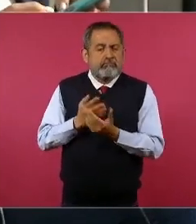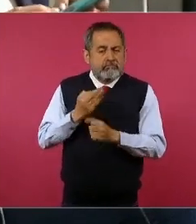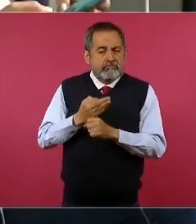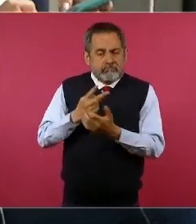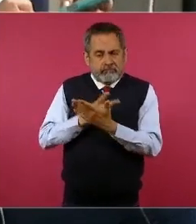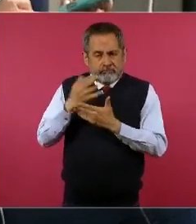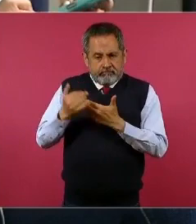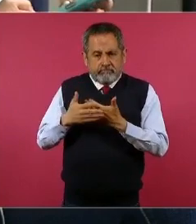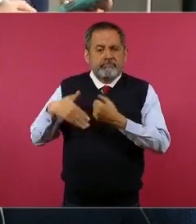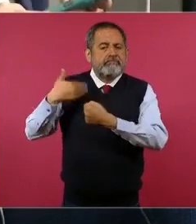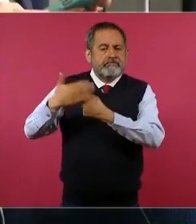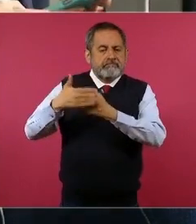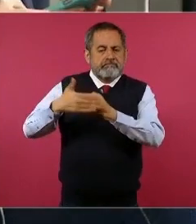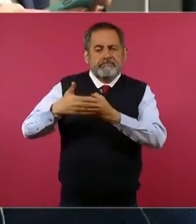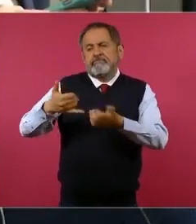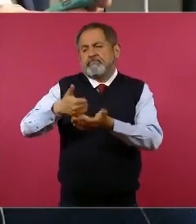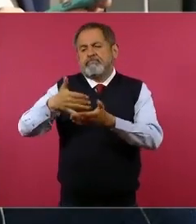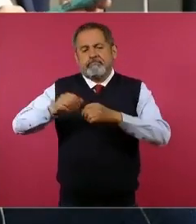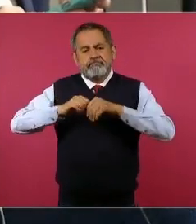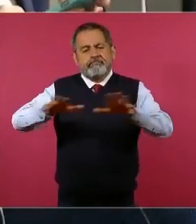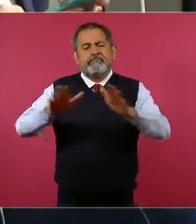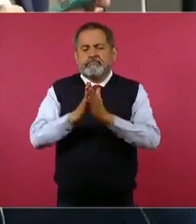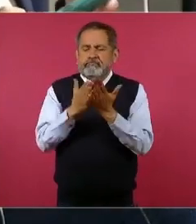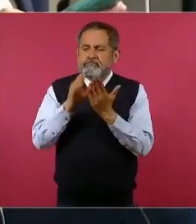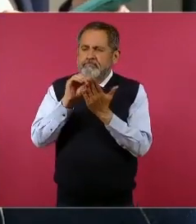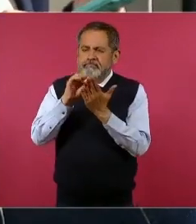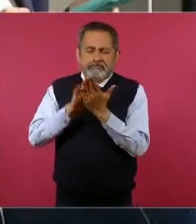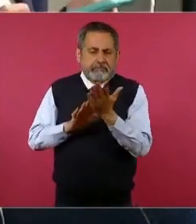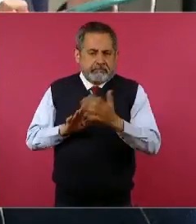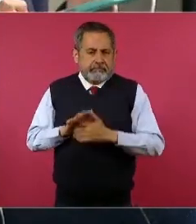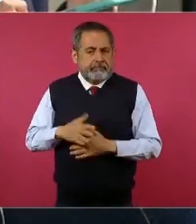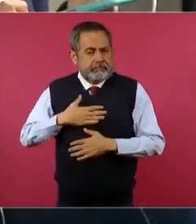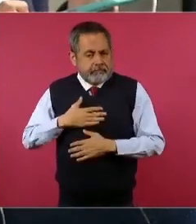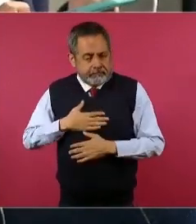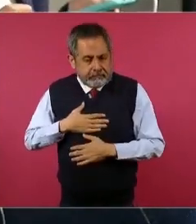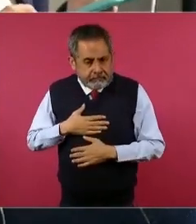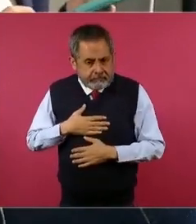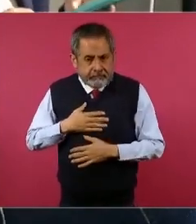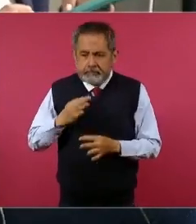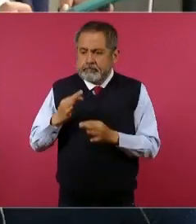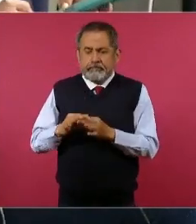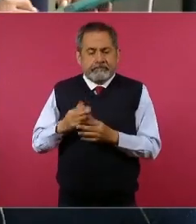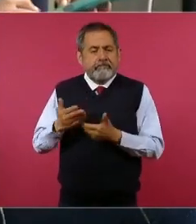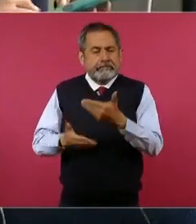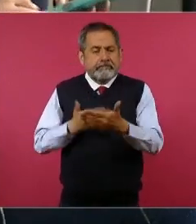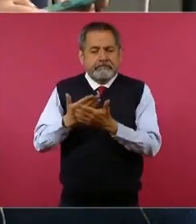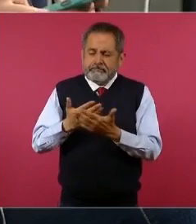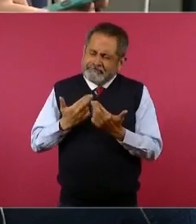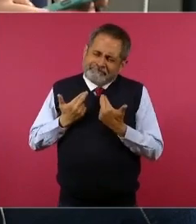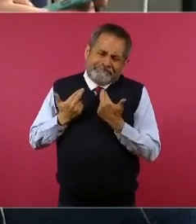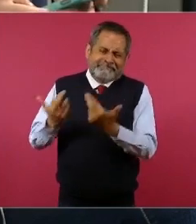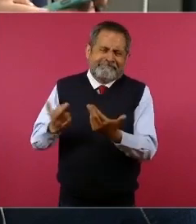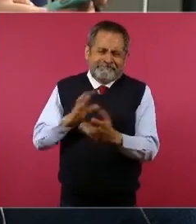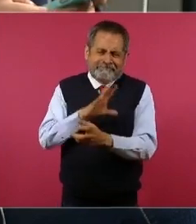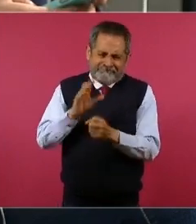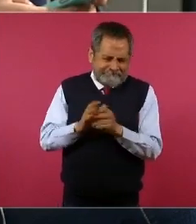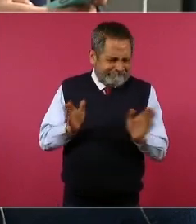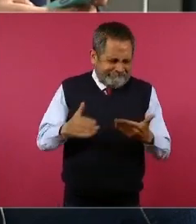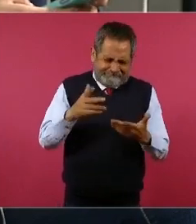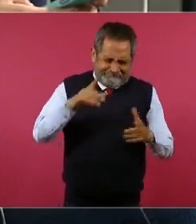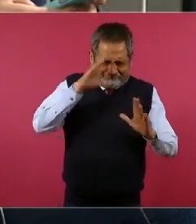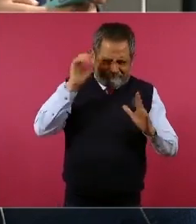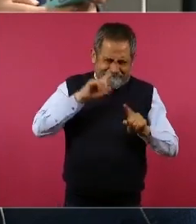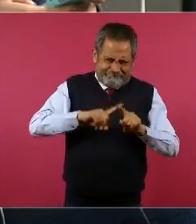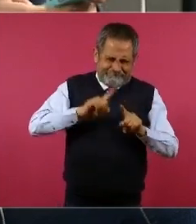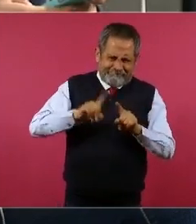para una posible futura publicación editorial. Por mi parte, ya está en proceso la donación de todos los archivos con los que cuento de